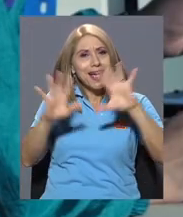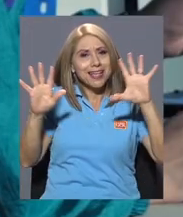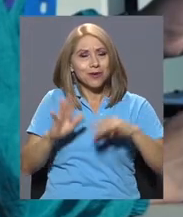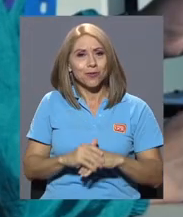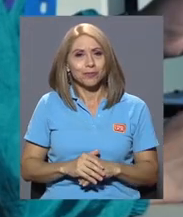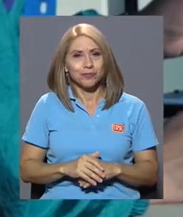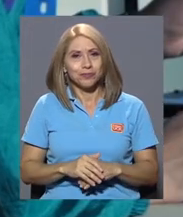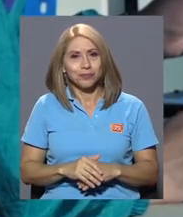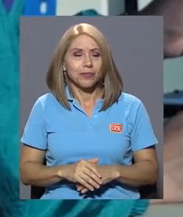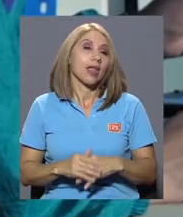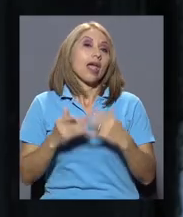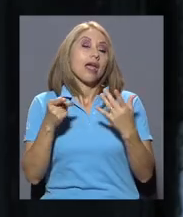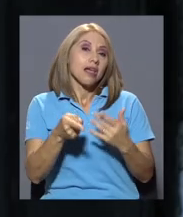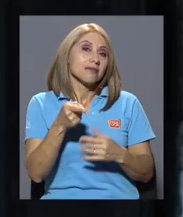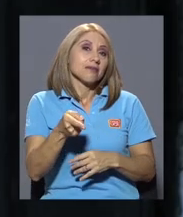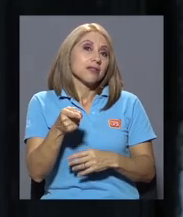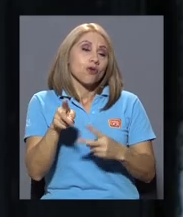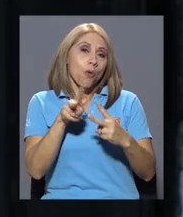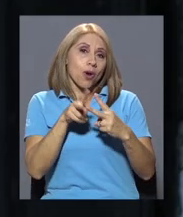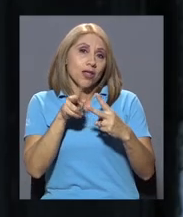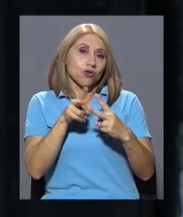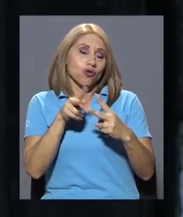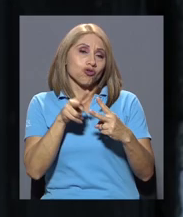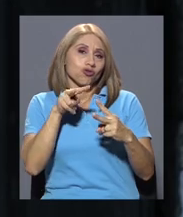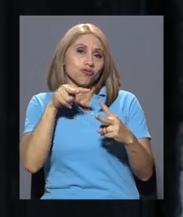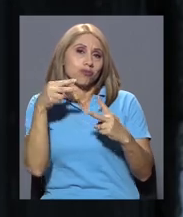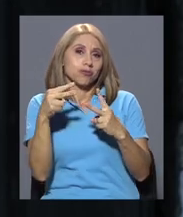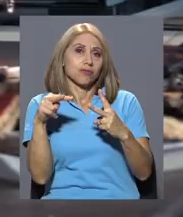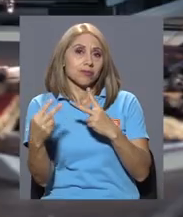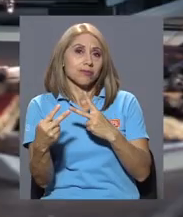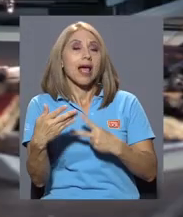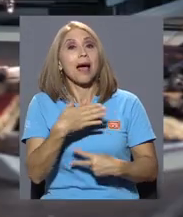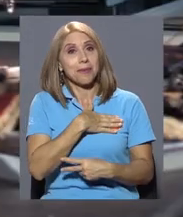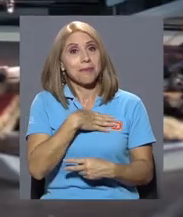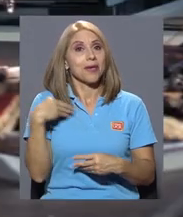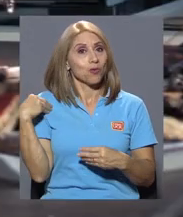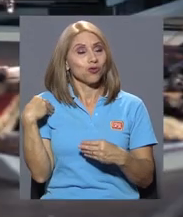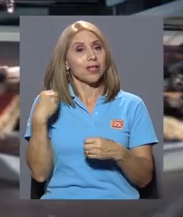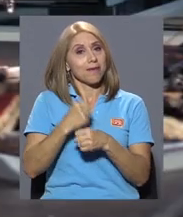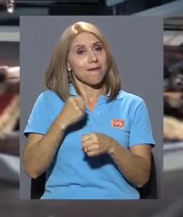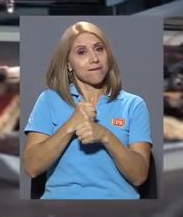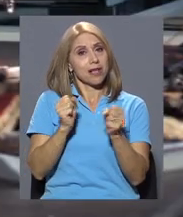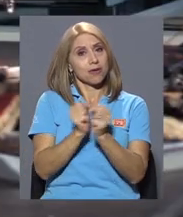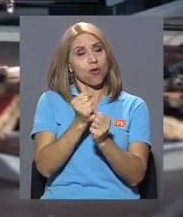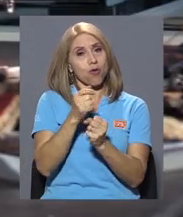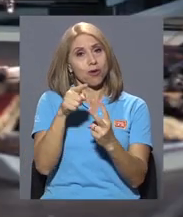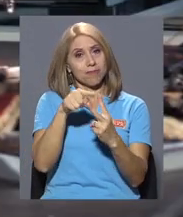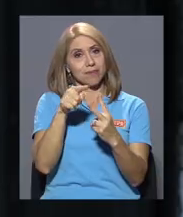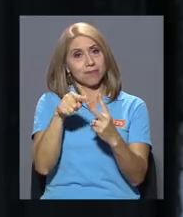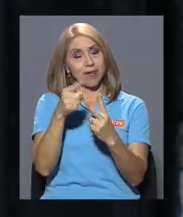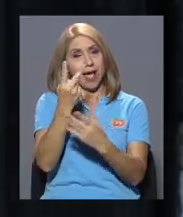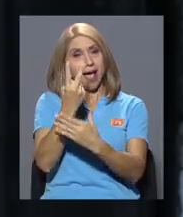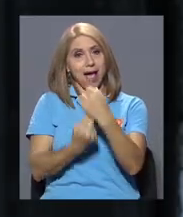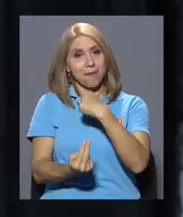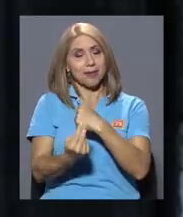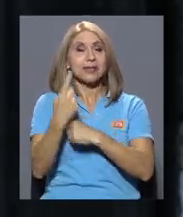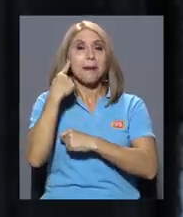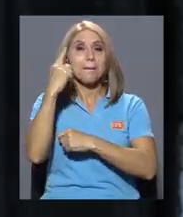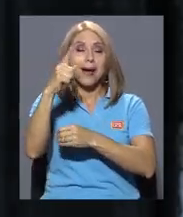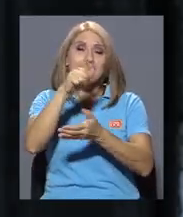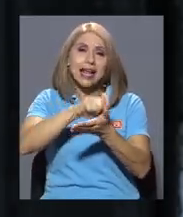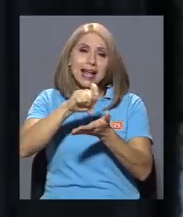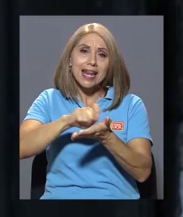que entonces esos son como las dos vertientes y me gusta jugar con esas dos cosas para crear historias